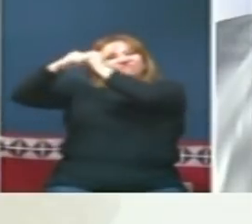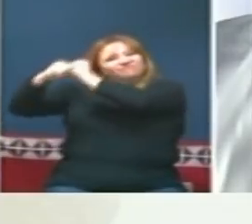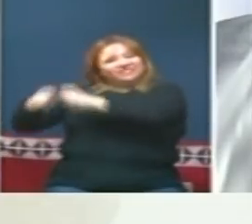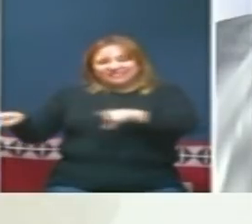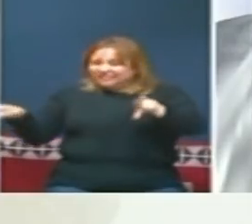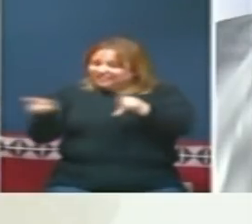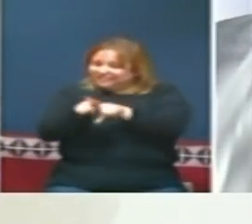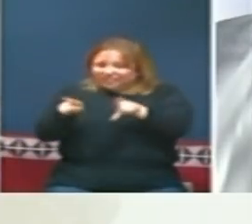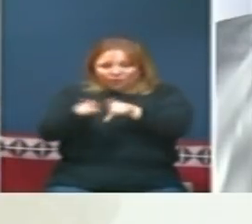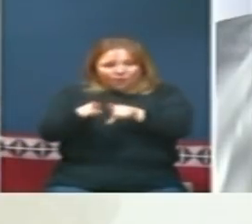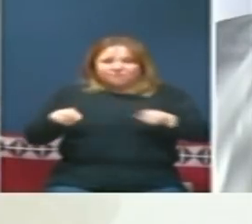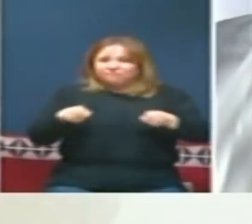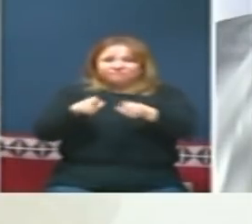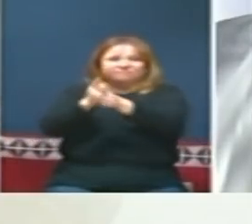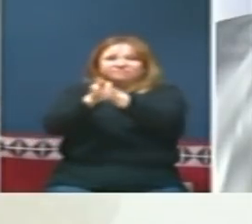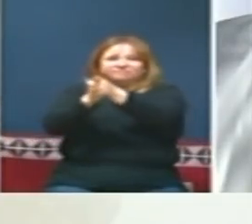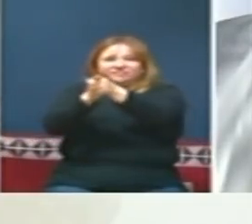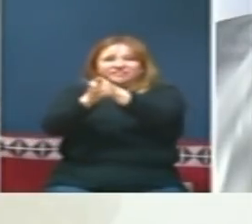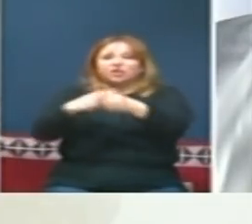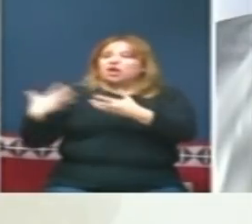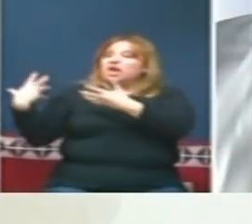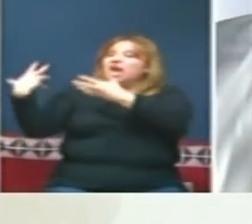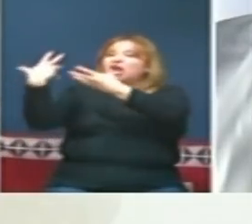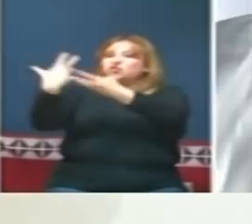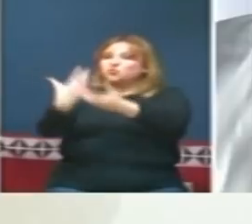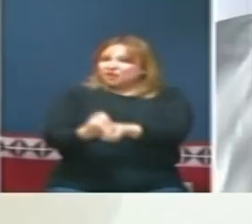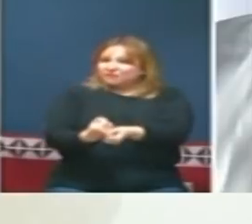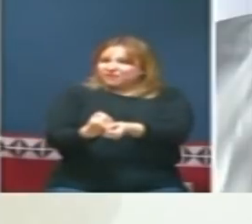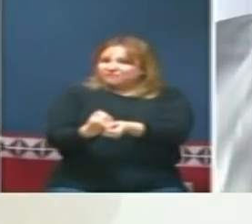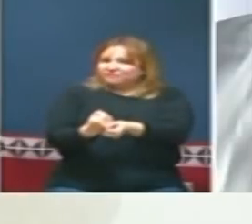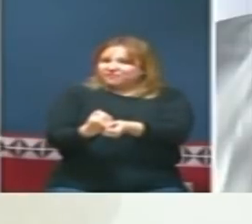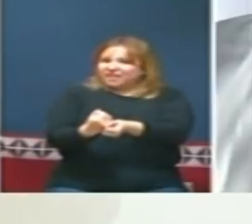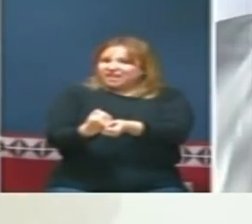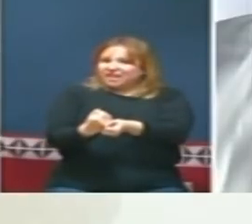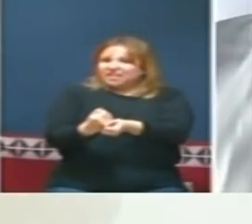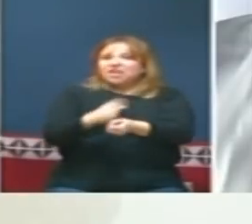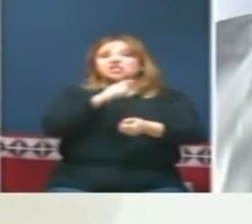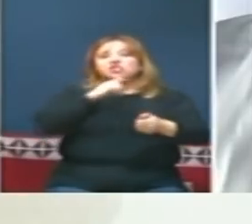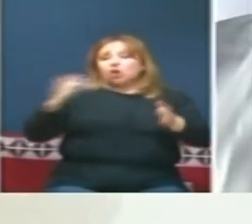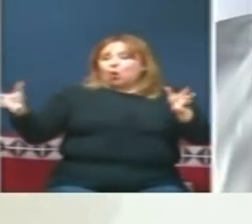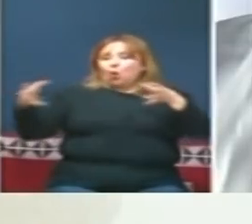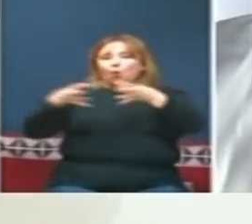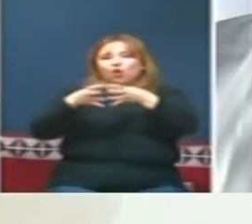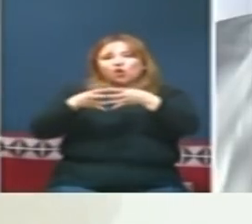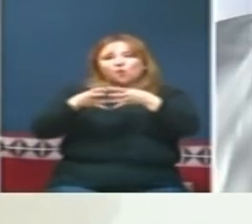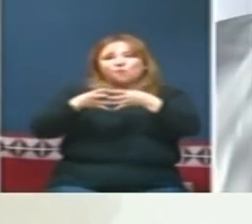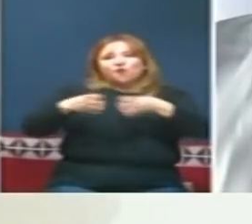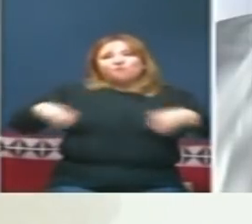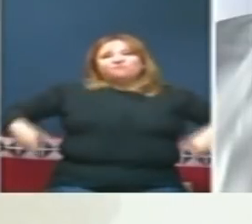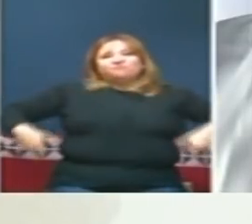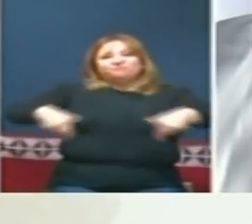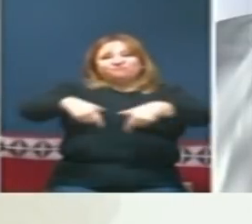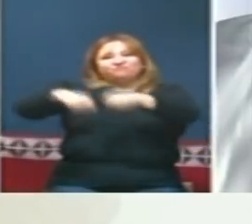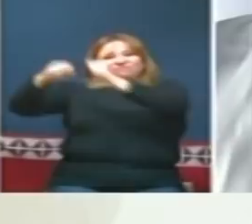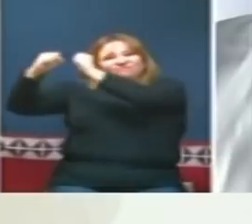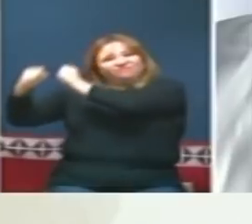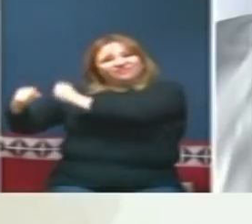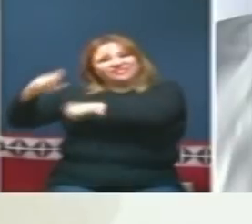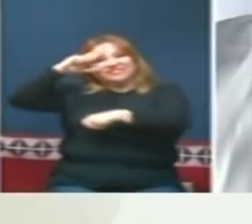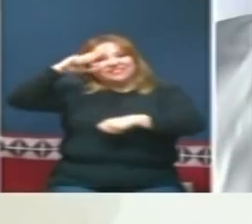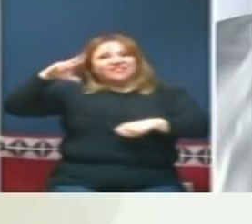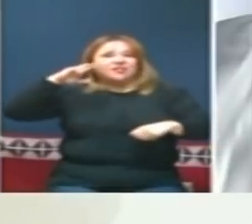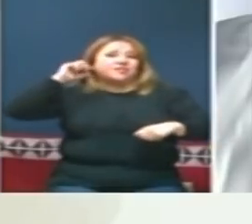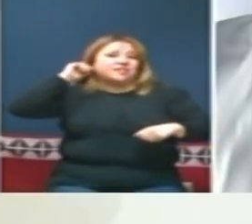desatada contra todos aquellos que colaboraban en la pastoral de Monseñor Angelelli, y el